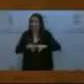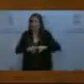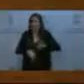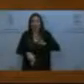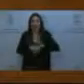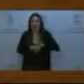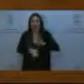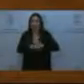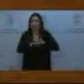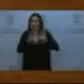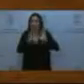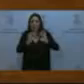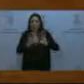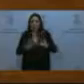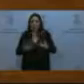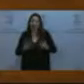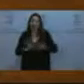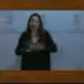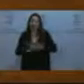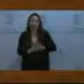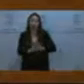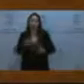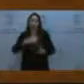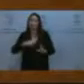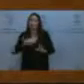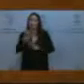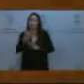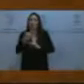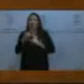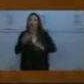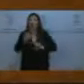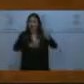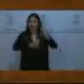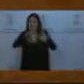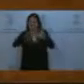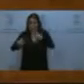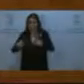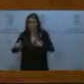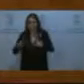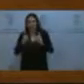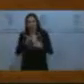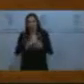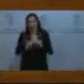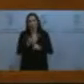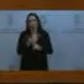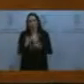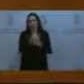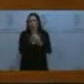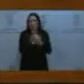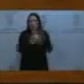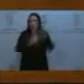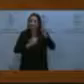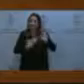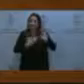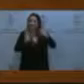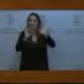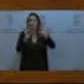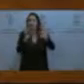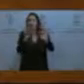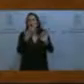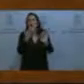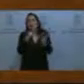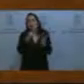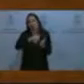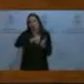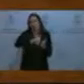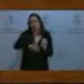fuera. Nuestra obligación es solucionar los problemas de los asturianos, de todos, y más, si cabe, de los más